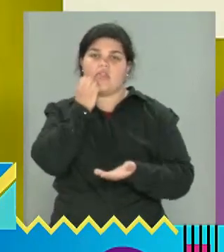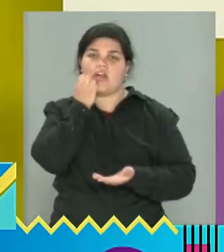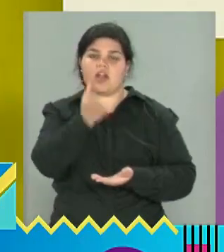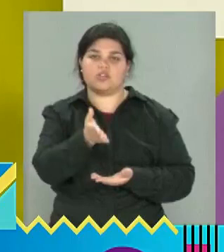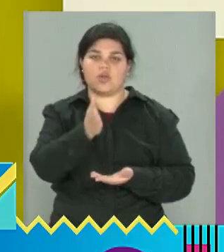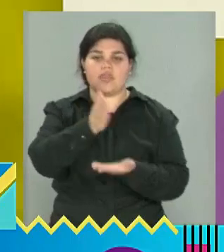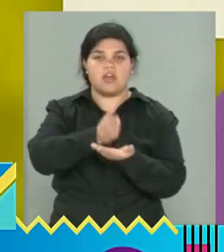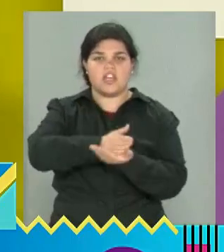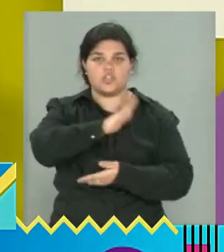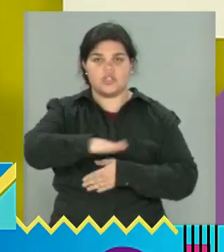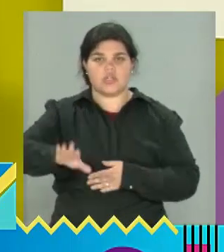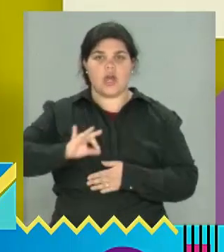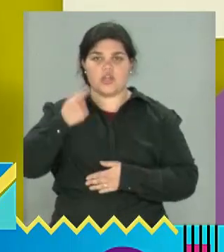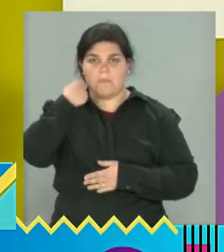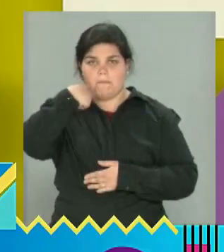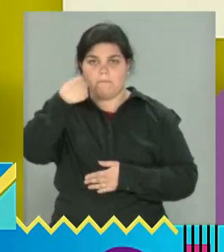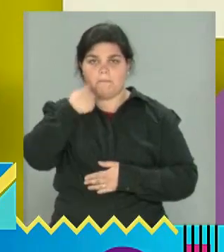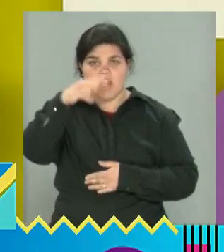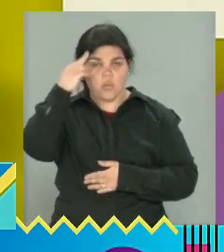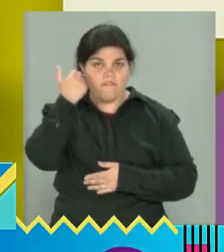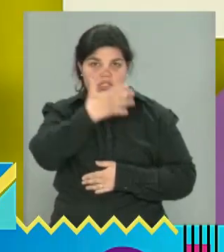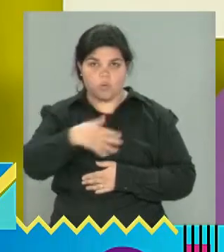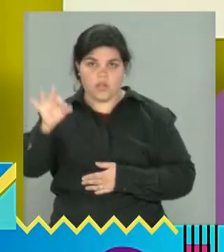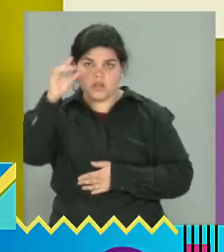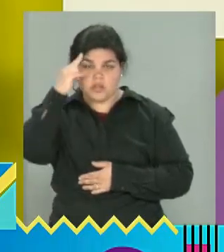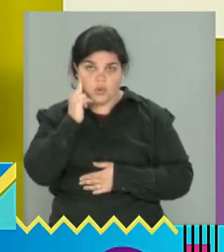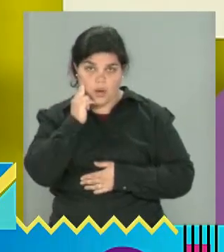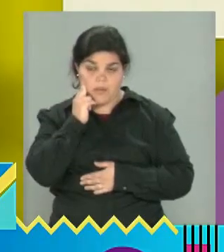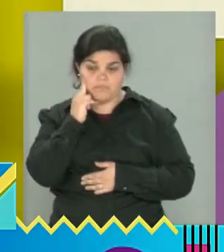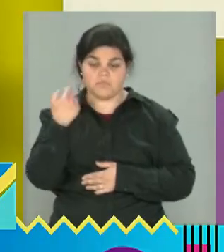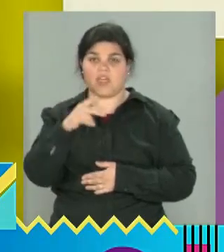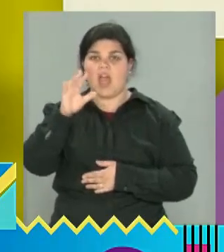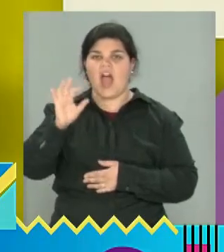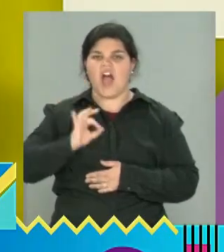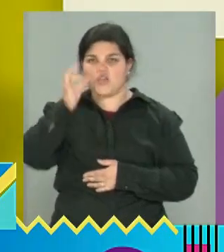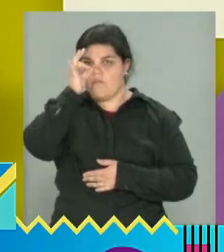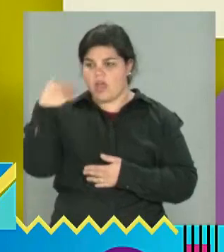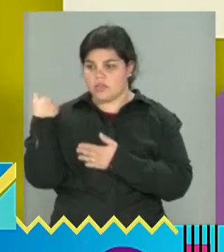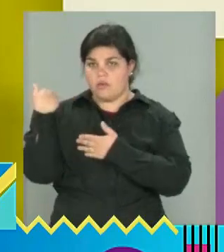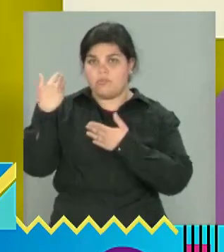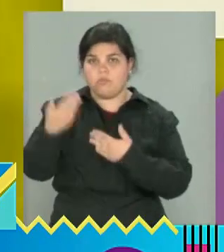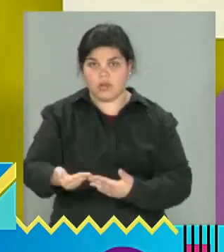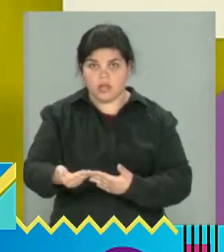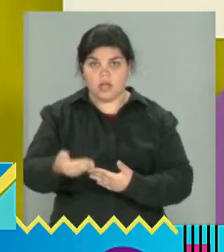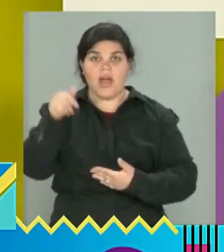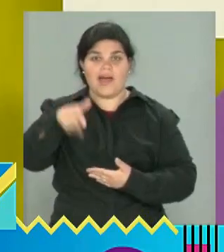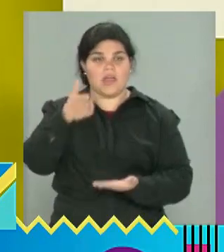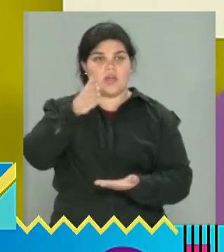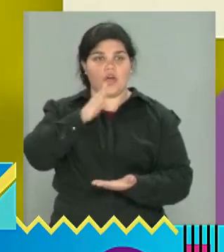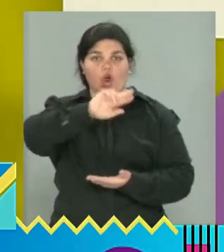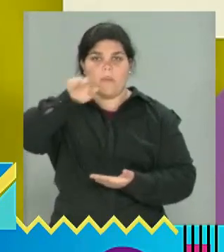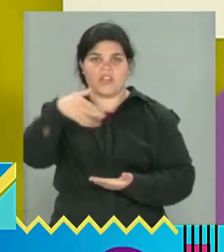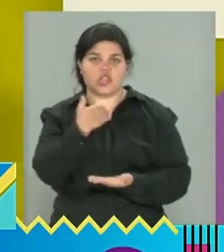Niño en 1959. 20 años más tarde se aprobó la Convención de los Derechos del Niño, como decía,